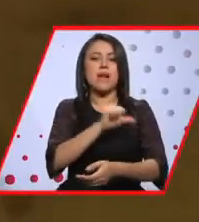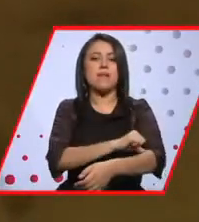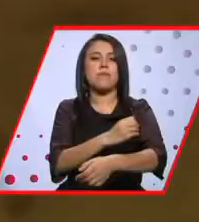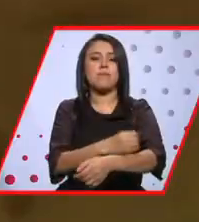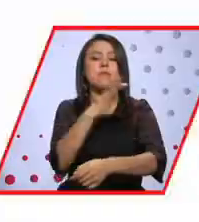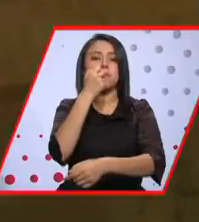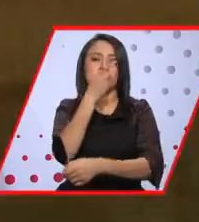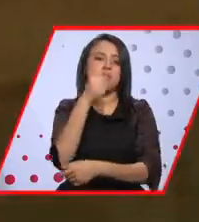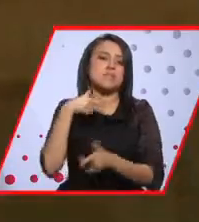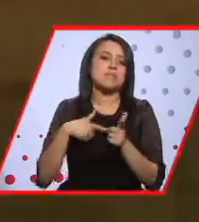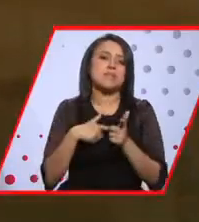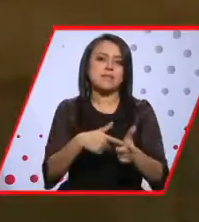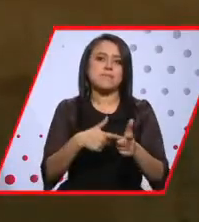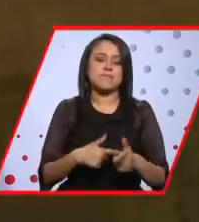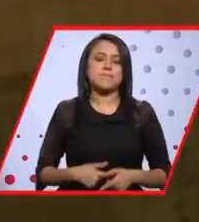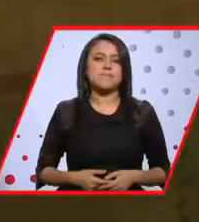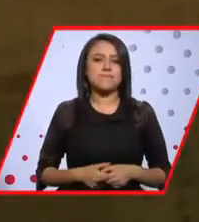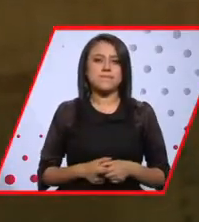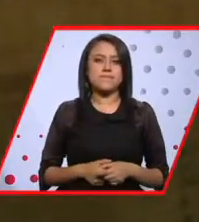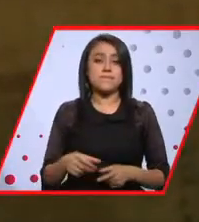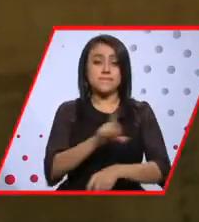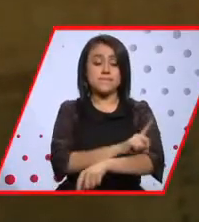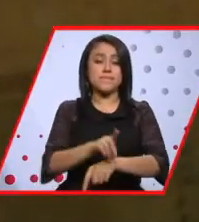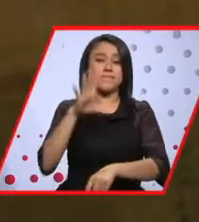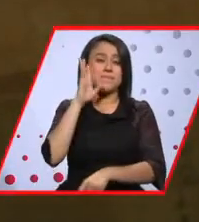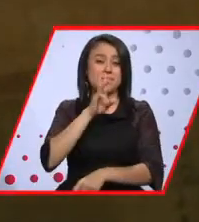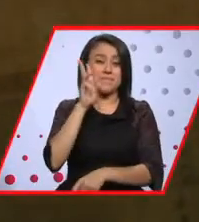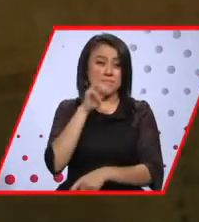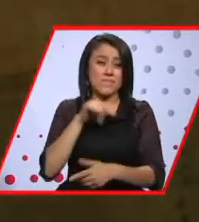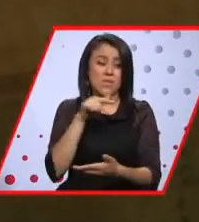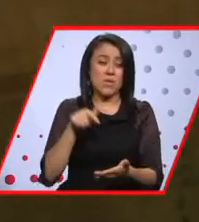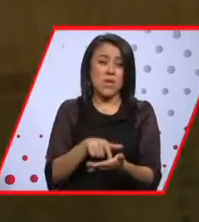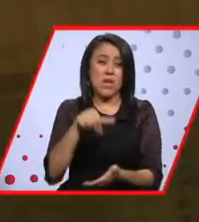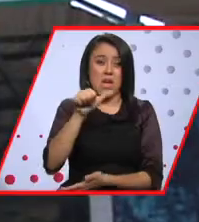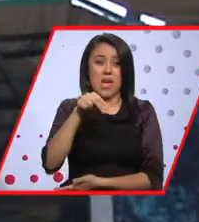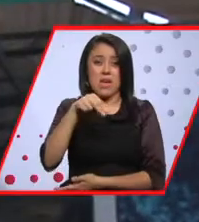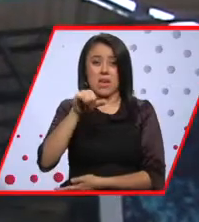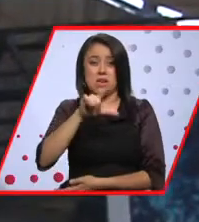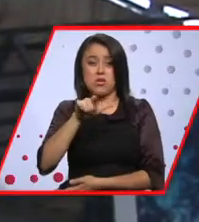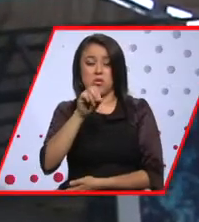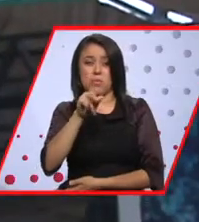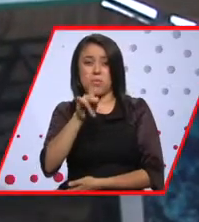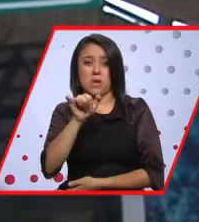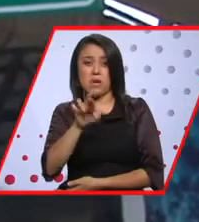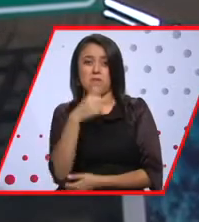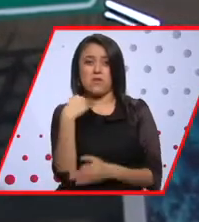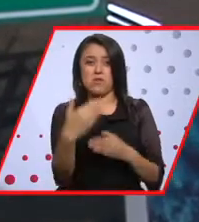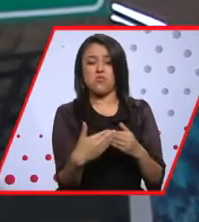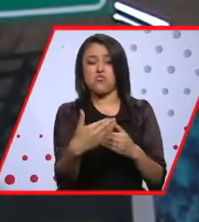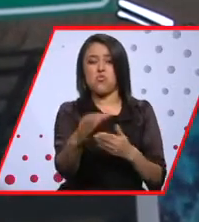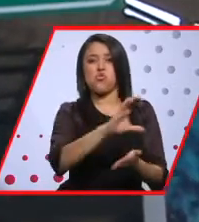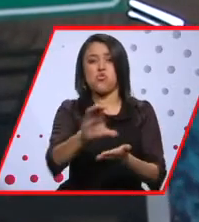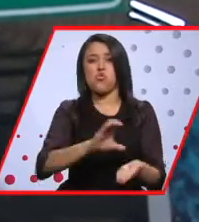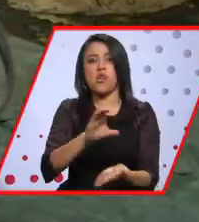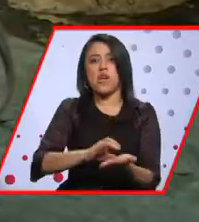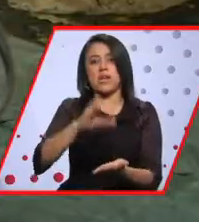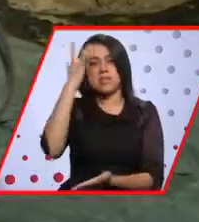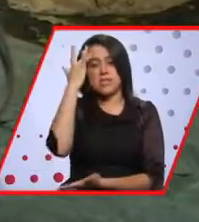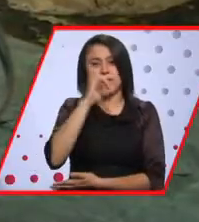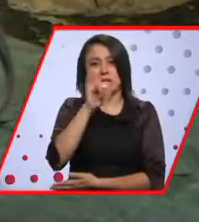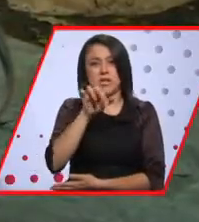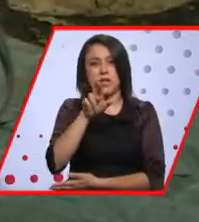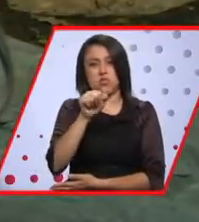quiso quedar atrás. Las secuelas de un fuerte impacto aquí en la lateral del periférico a la altura de la colonia Santa María Nonoalco